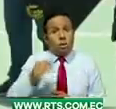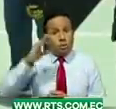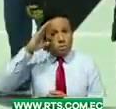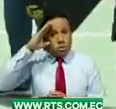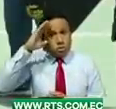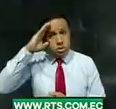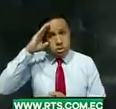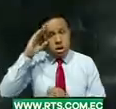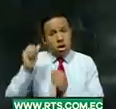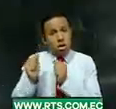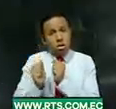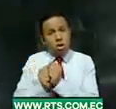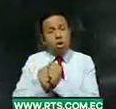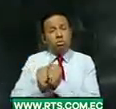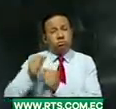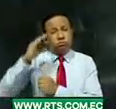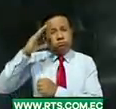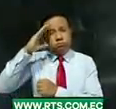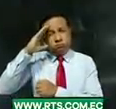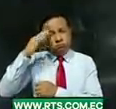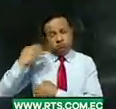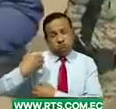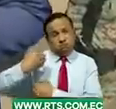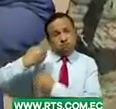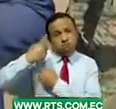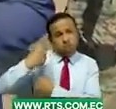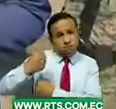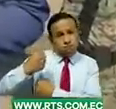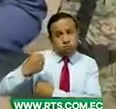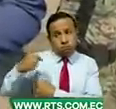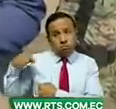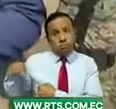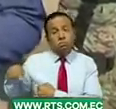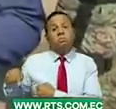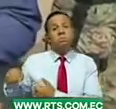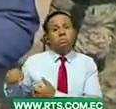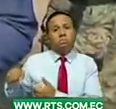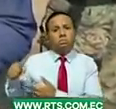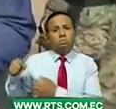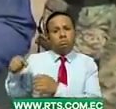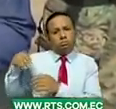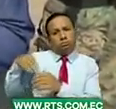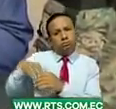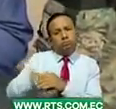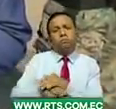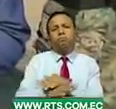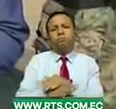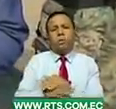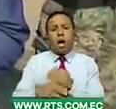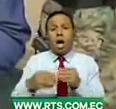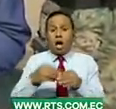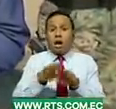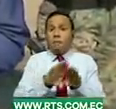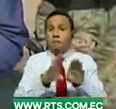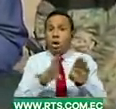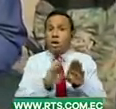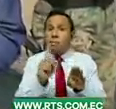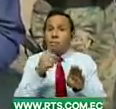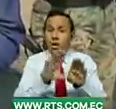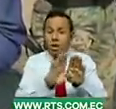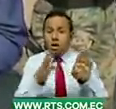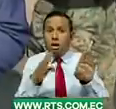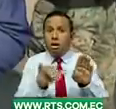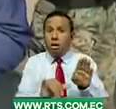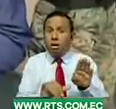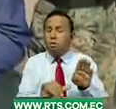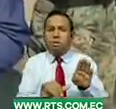tanto de la Infantería de Marina, la FAE y el Ejército Ecuatoriano, ya no permanecieron en el primer filtro de la Penitenciaría del Litoral, sino que también avanzaron